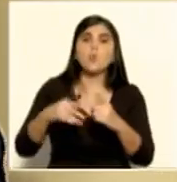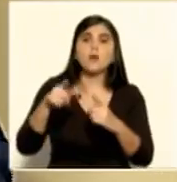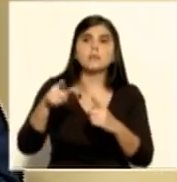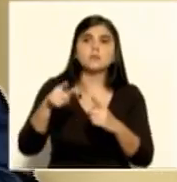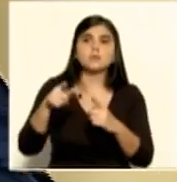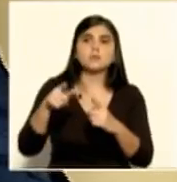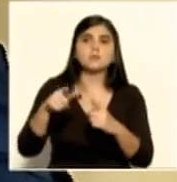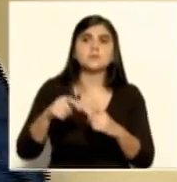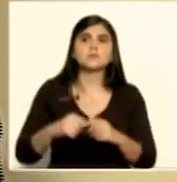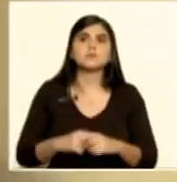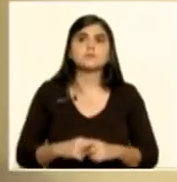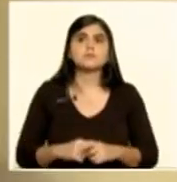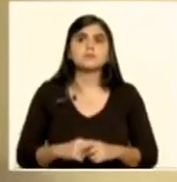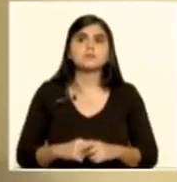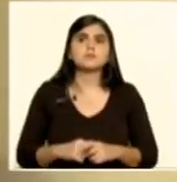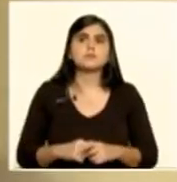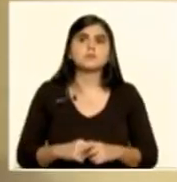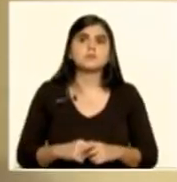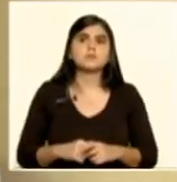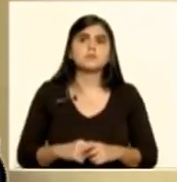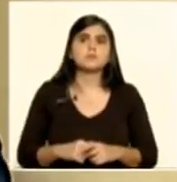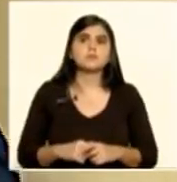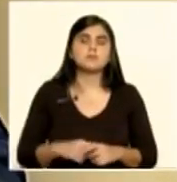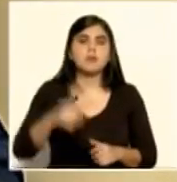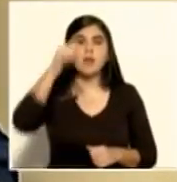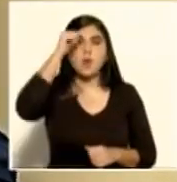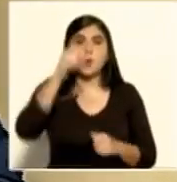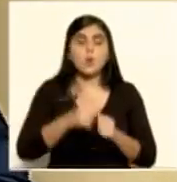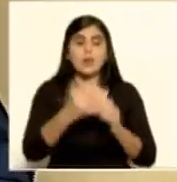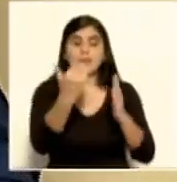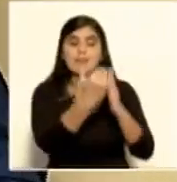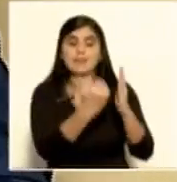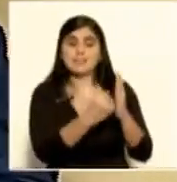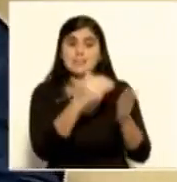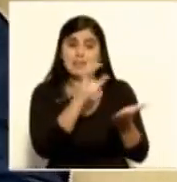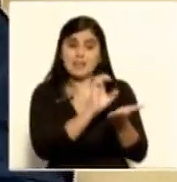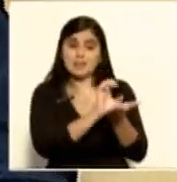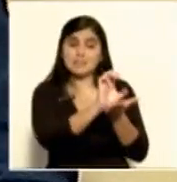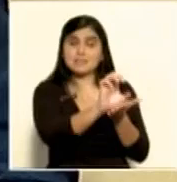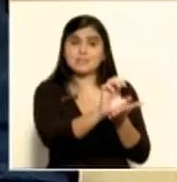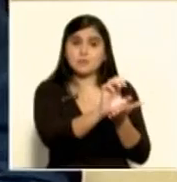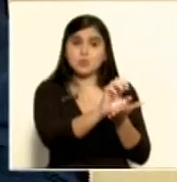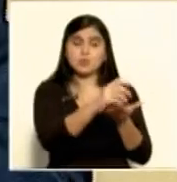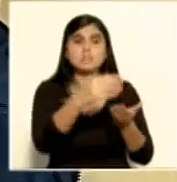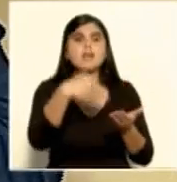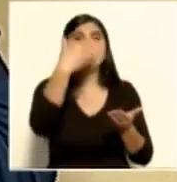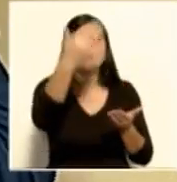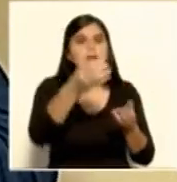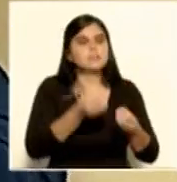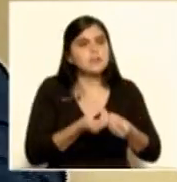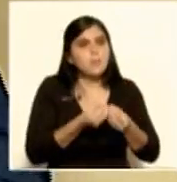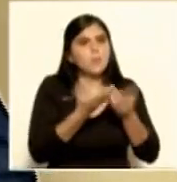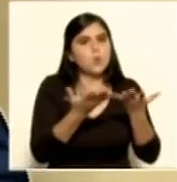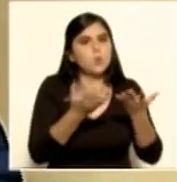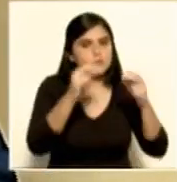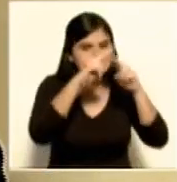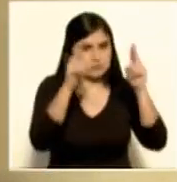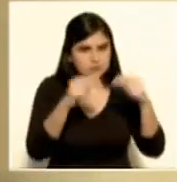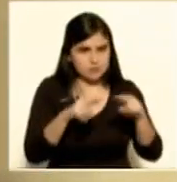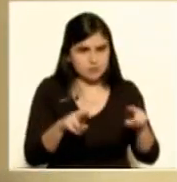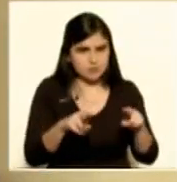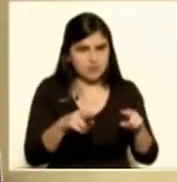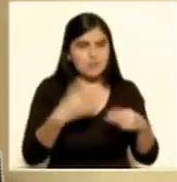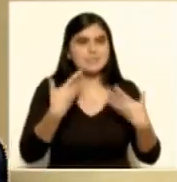lista. Reitero que la lista completa de las excepciones se publica y además se ha entregado a